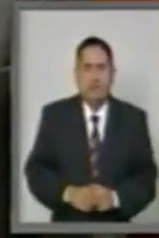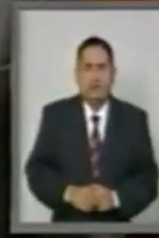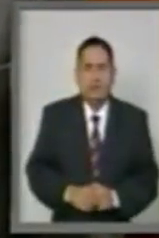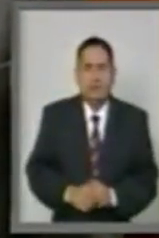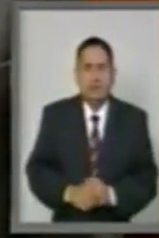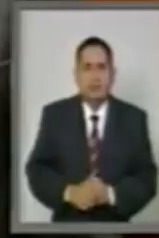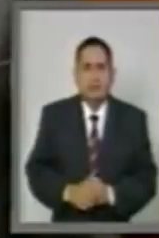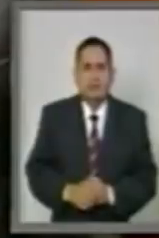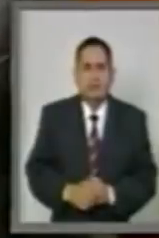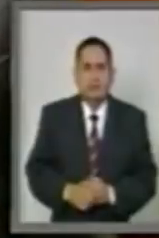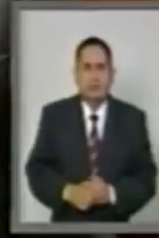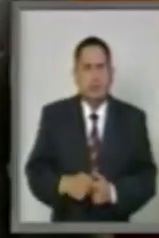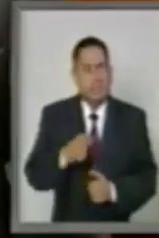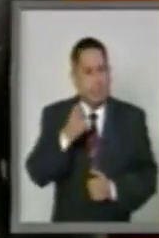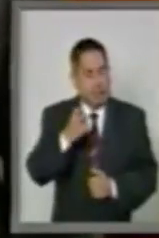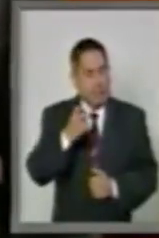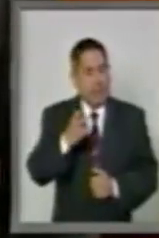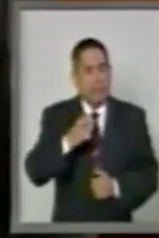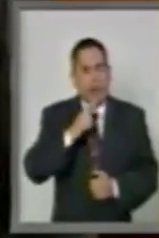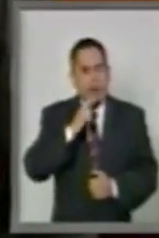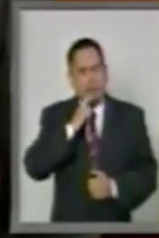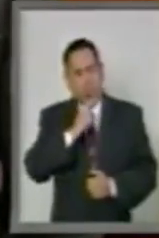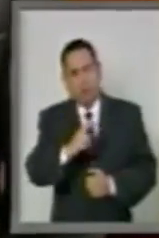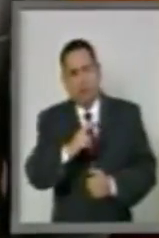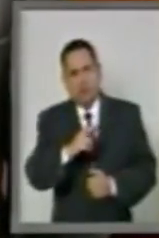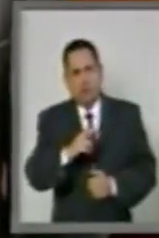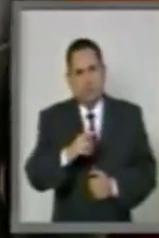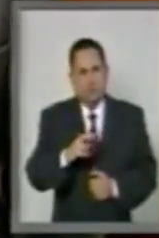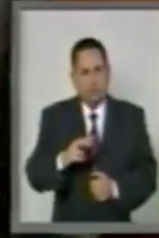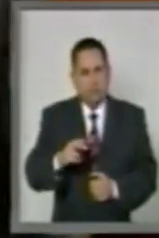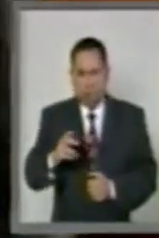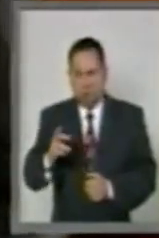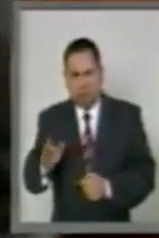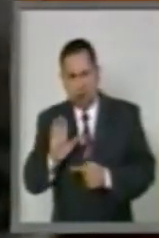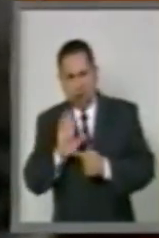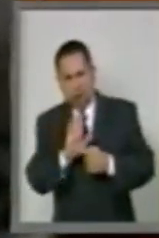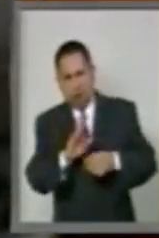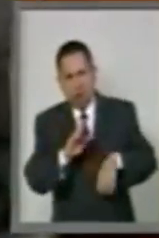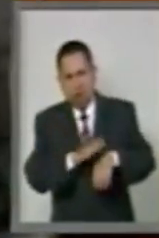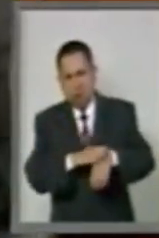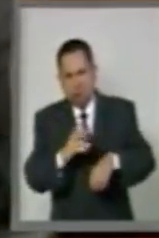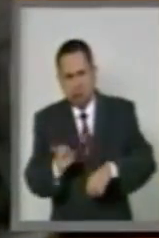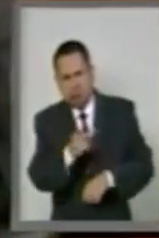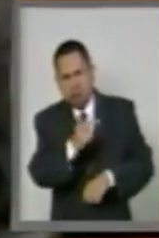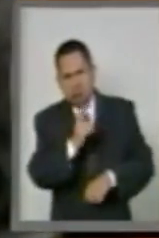En esa respuesta a su planteamiento sobre